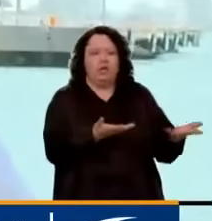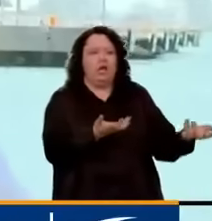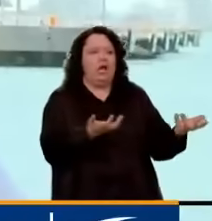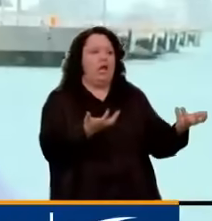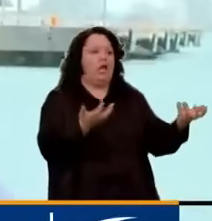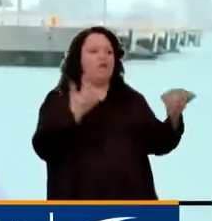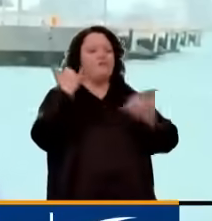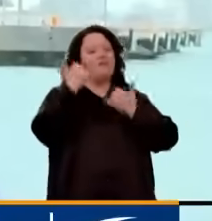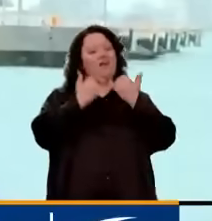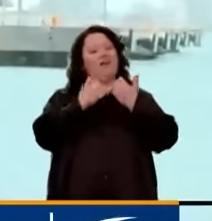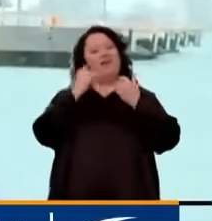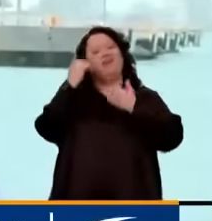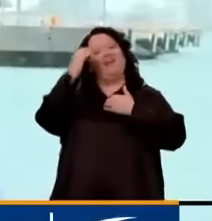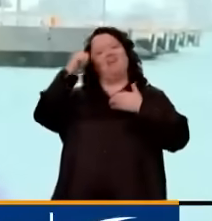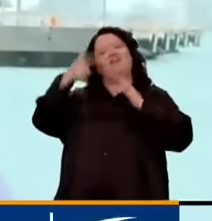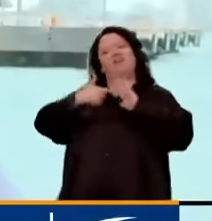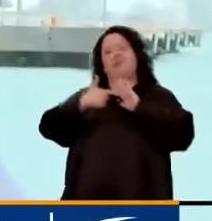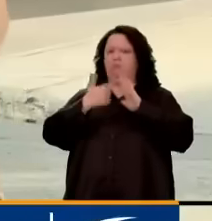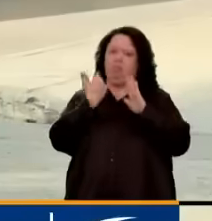acabar con la imagen de la ciudad de Cartagena.